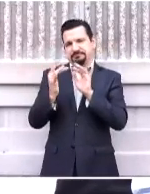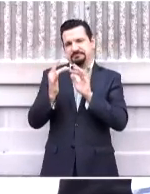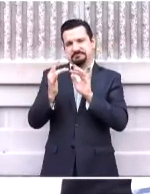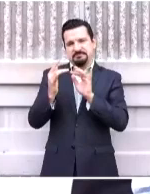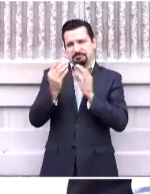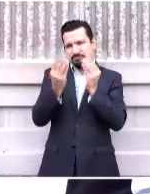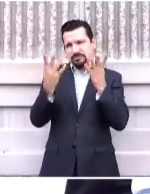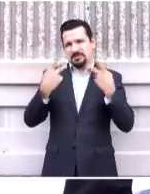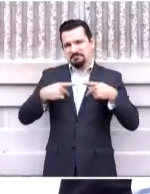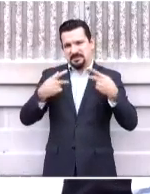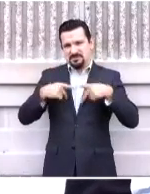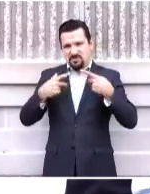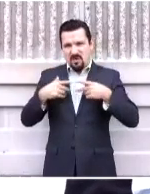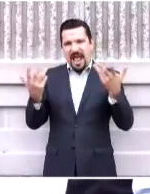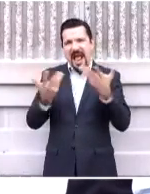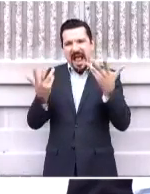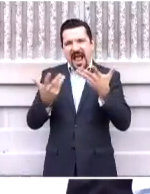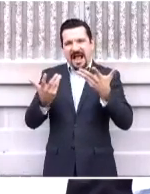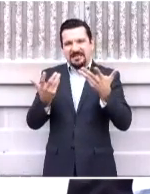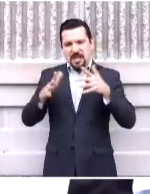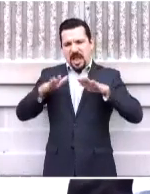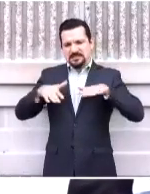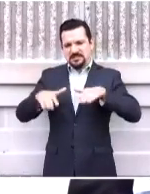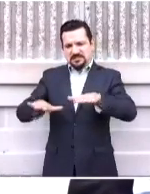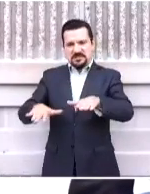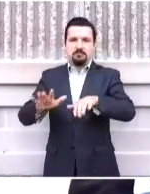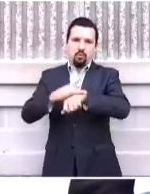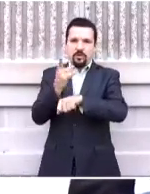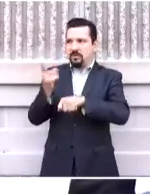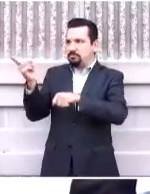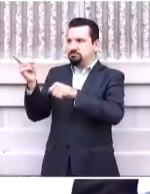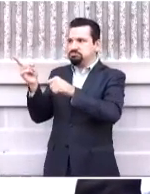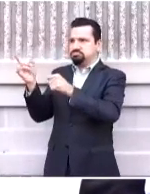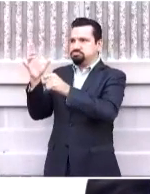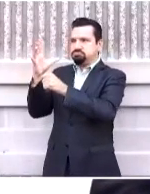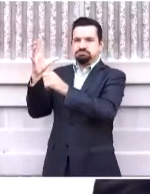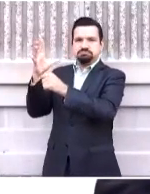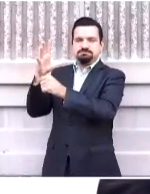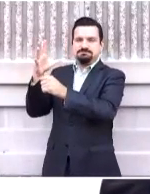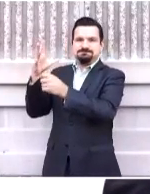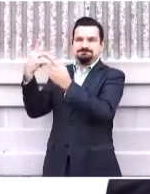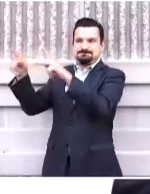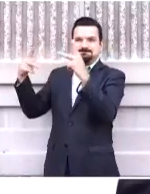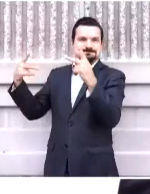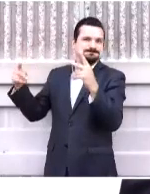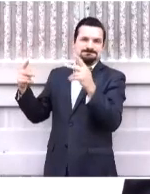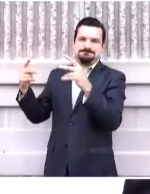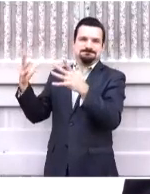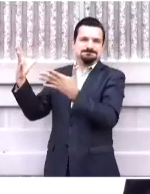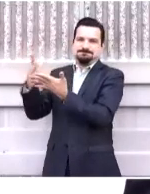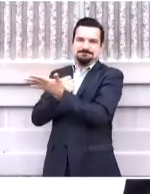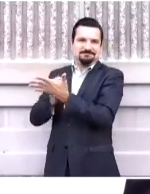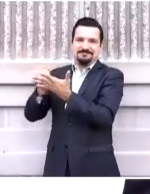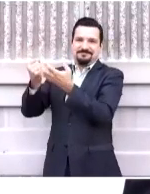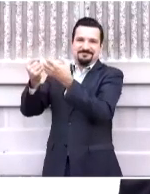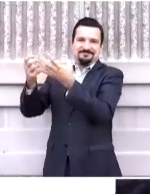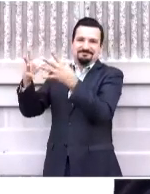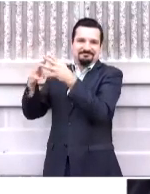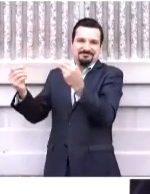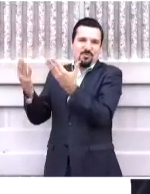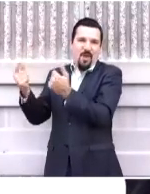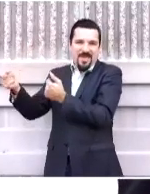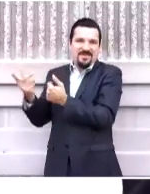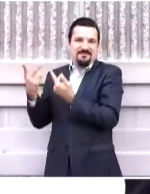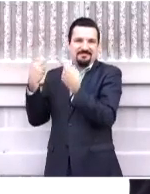personas que están elaborando cubrebocas, ¿sí? A la falta de cubrebocas de manera comercial. Lo único que yo les